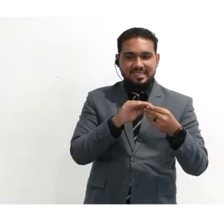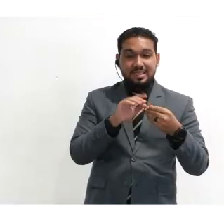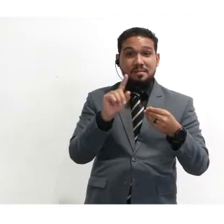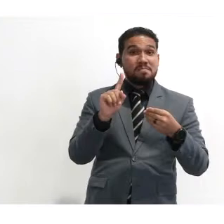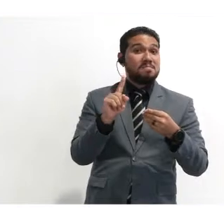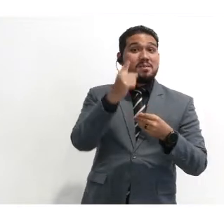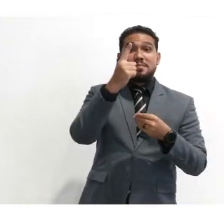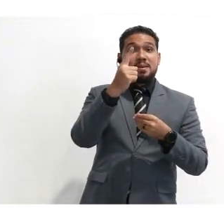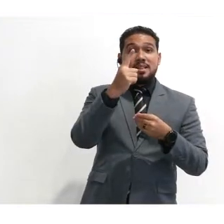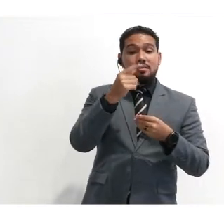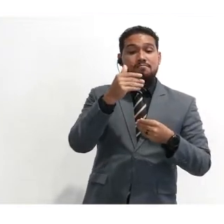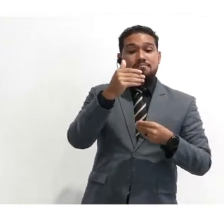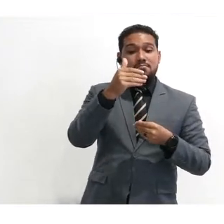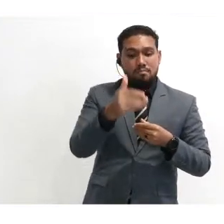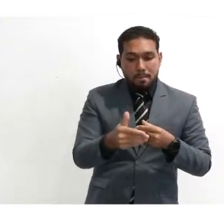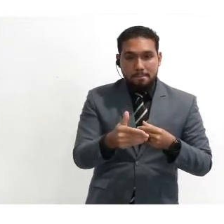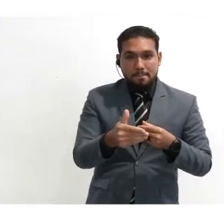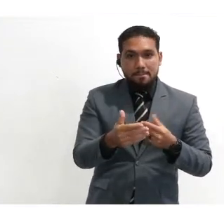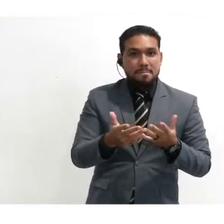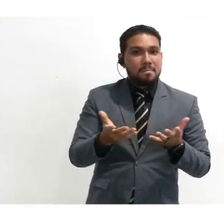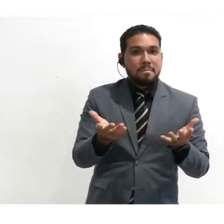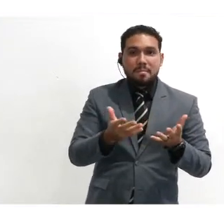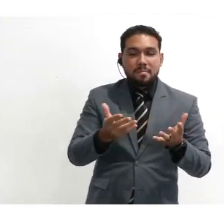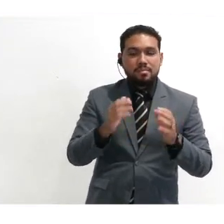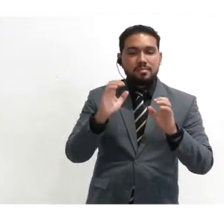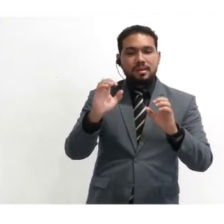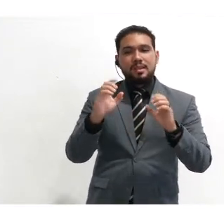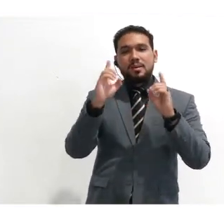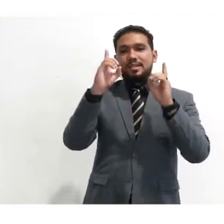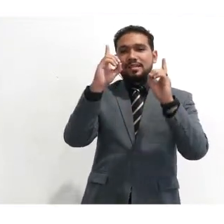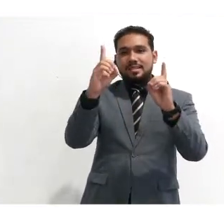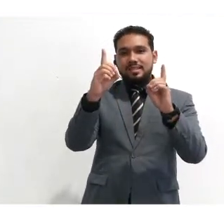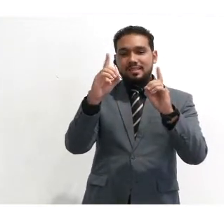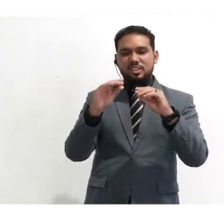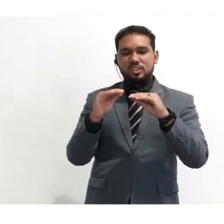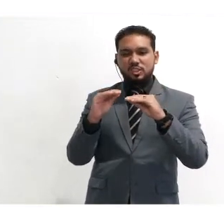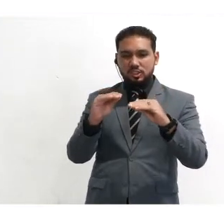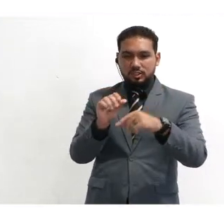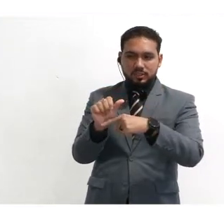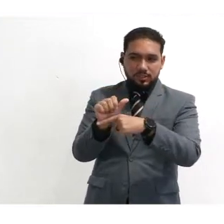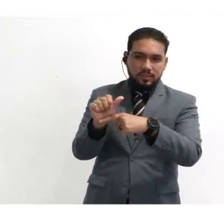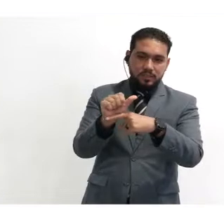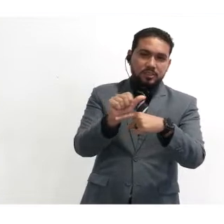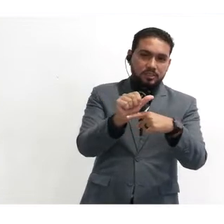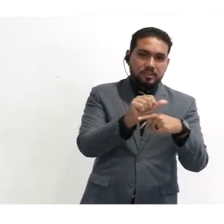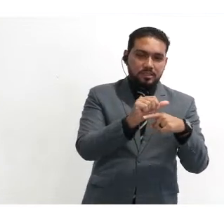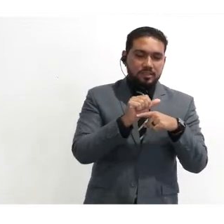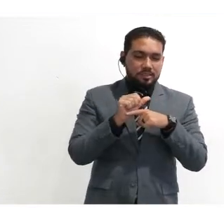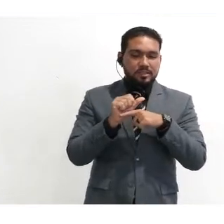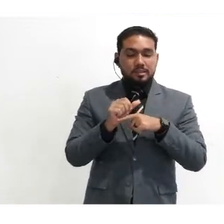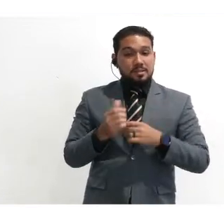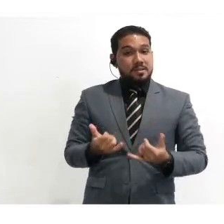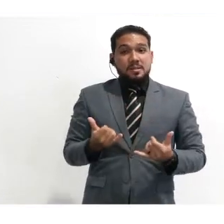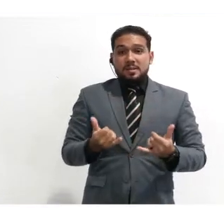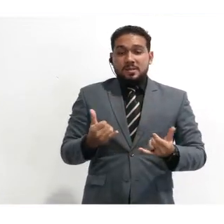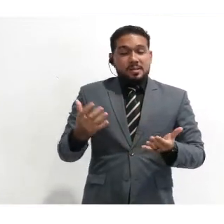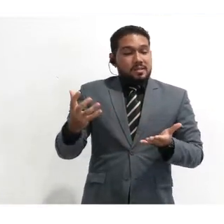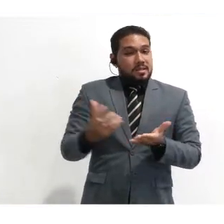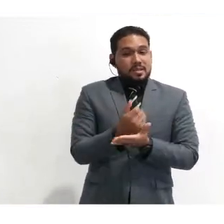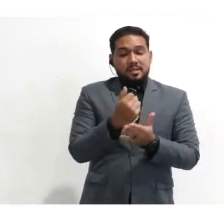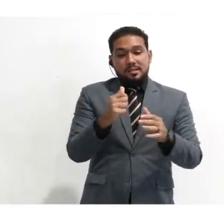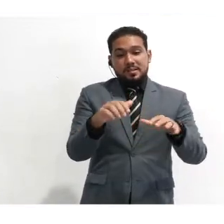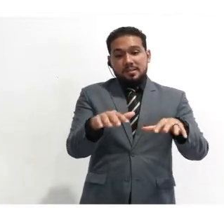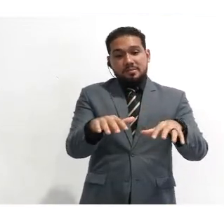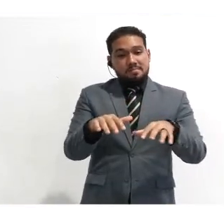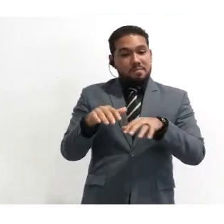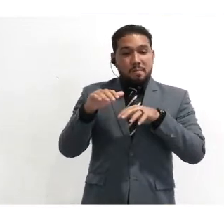para que comencemos por este camino es la educación. Y eso es lo que estamos haciendo hoy. Este es el primer paso de tantos que